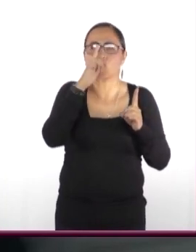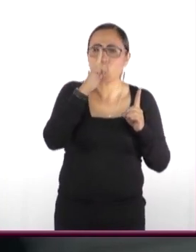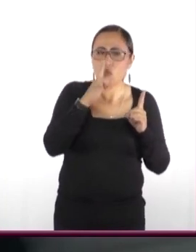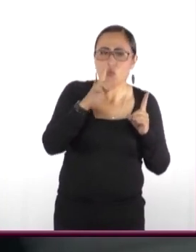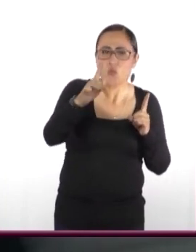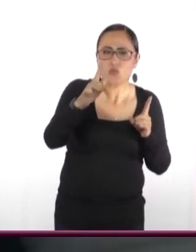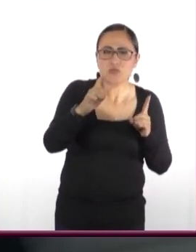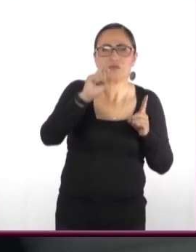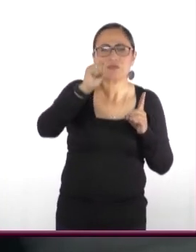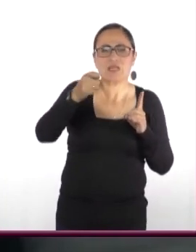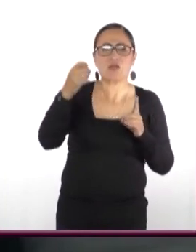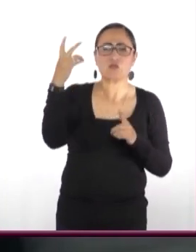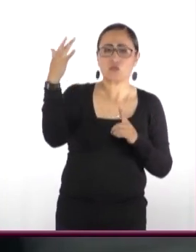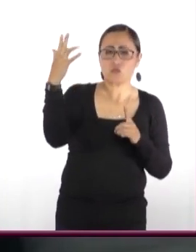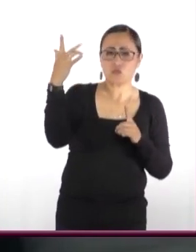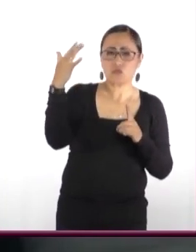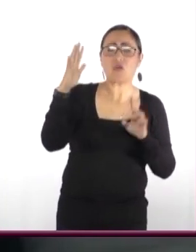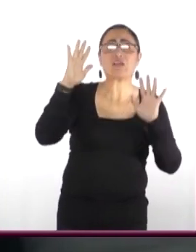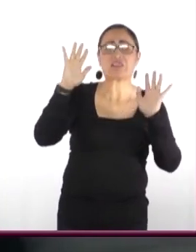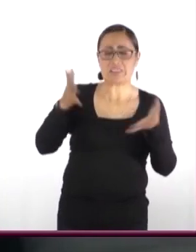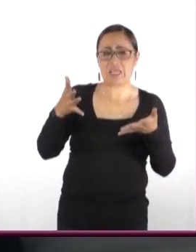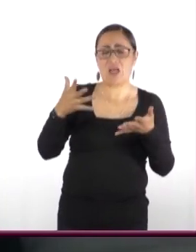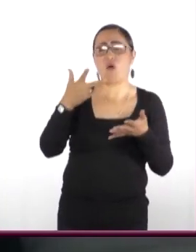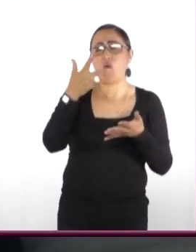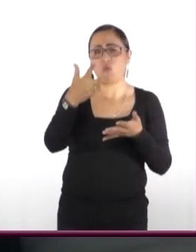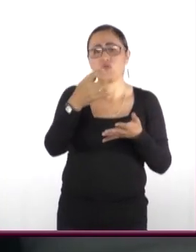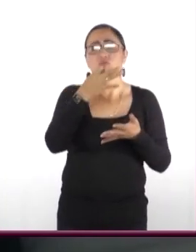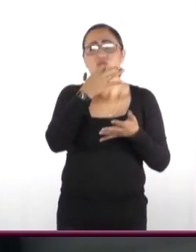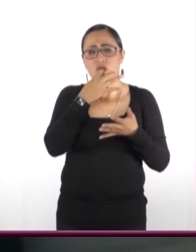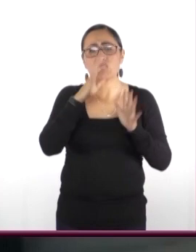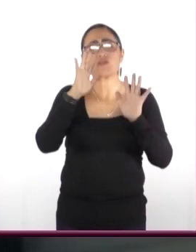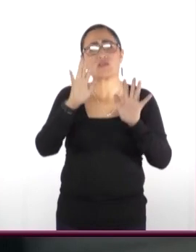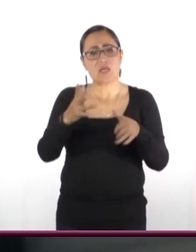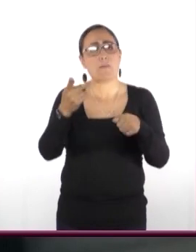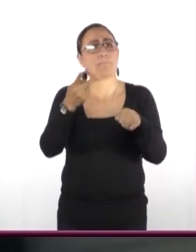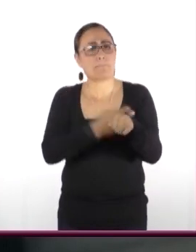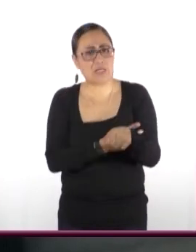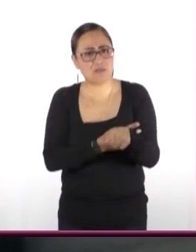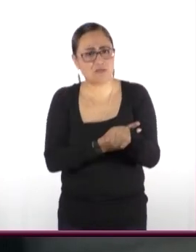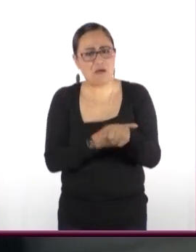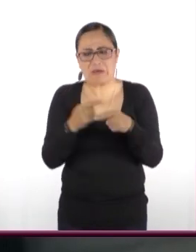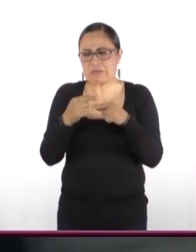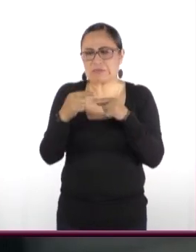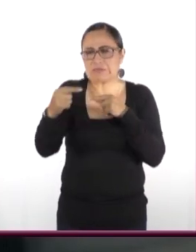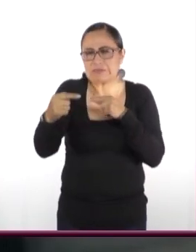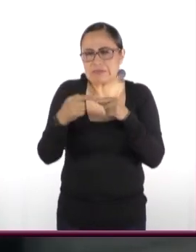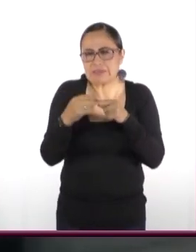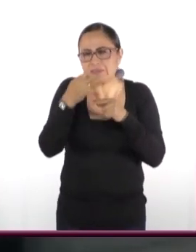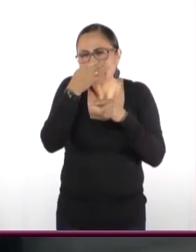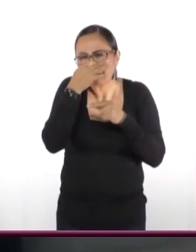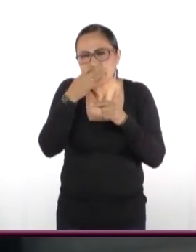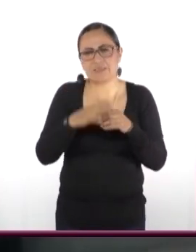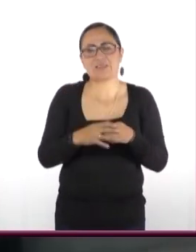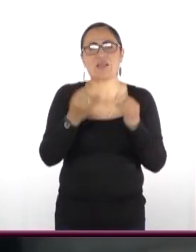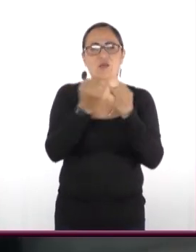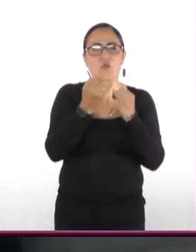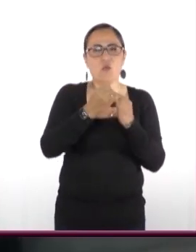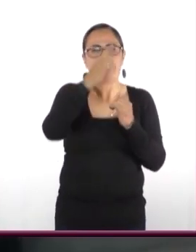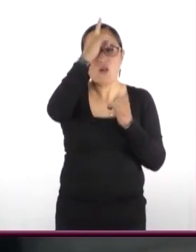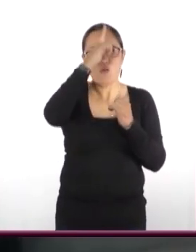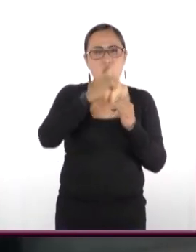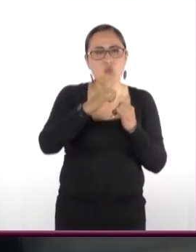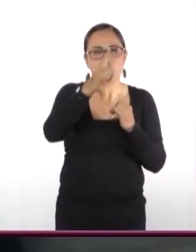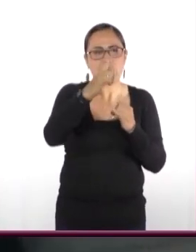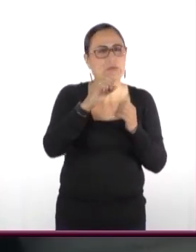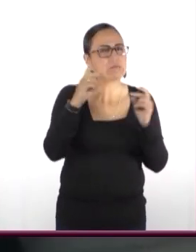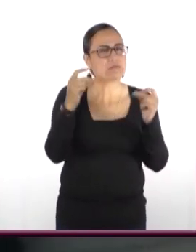lo que estamos viendo del Sol sucedió hace 8 minutos. Bueno, eso está aquí a la vuelta de la esquina. Lo que estamos viendo de la Luna sucedió